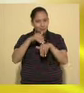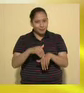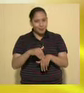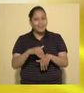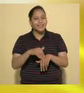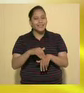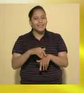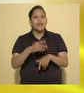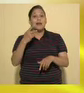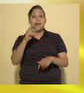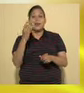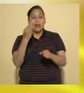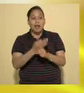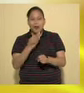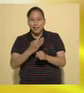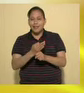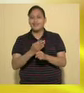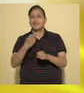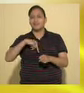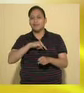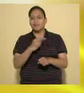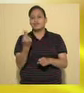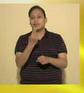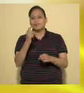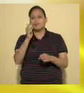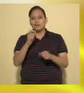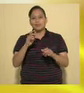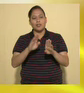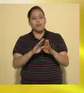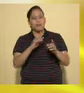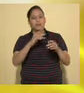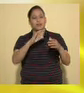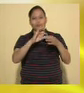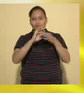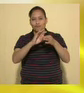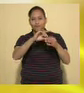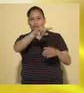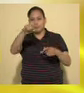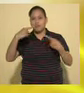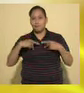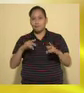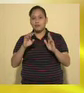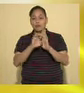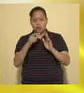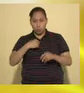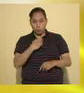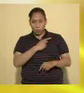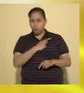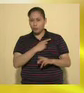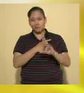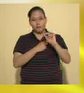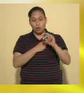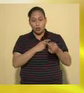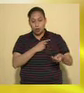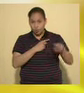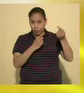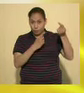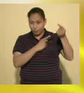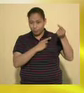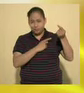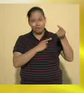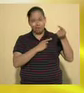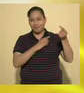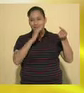explico? Claro. Pero en esta vida lo que necesitamos son relaciones sociales. Nosotros no somos entes individuales y nadie puede crecer solo.